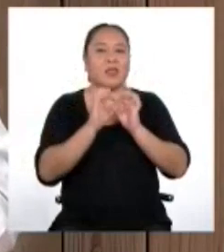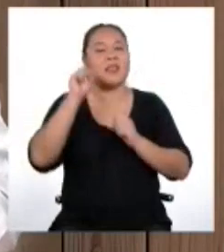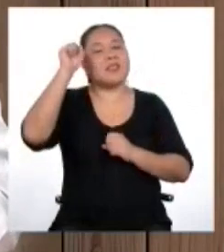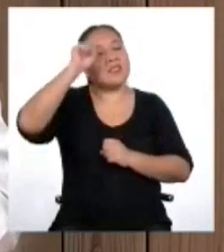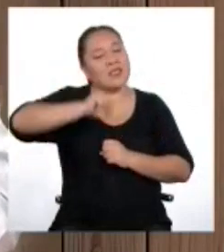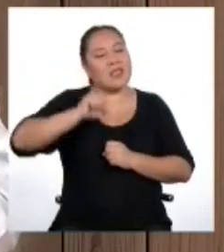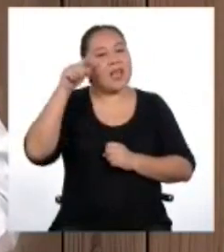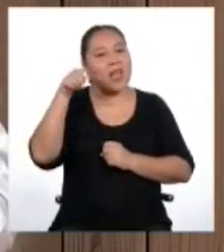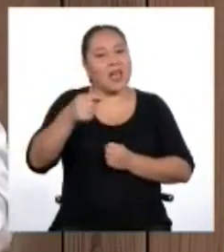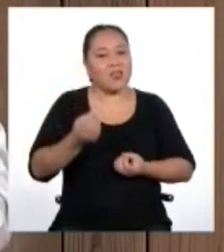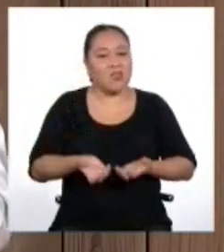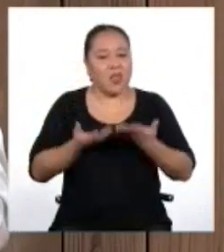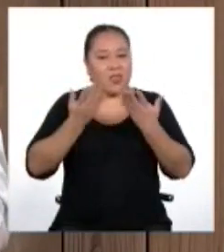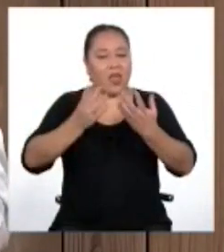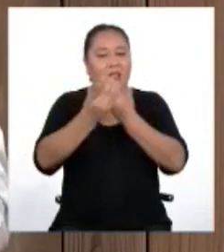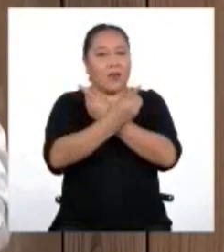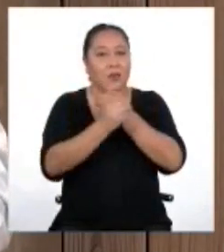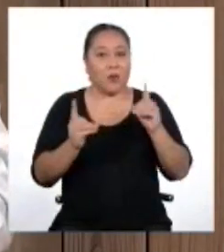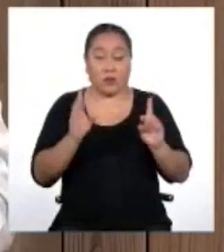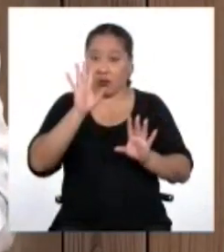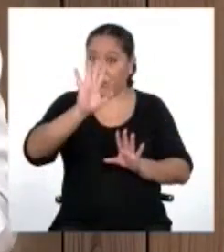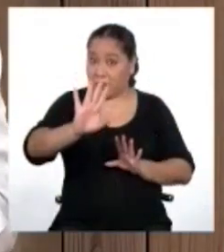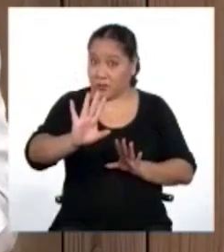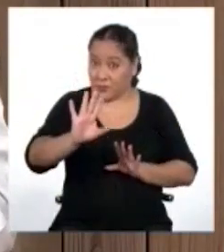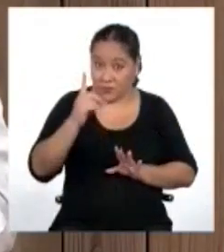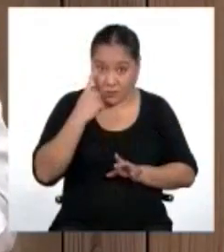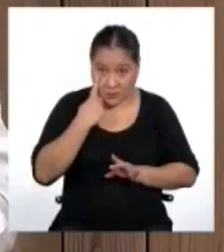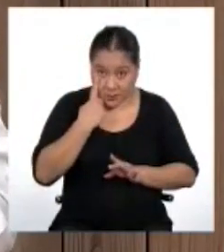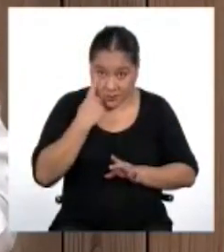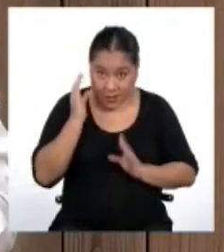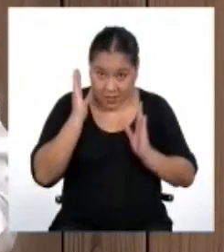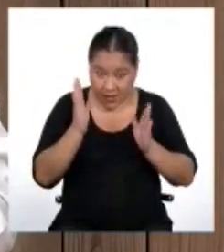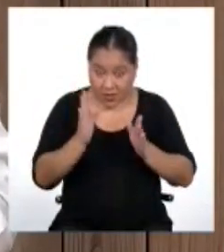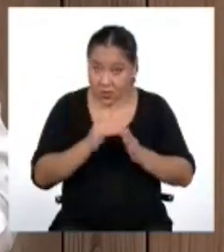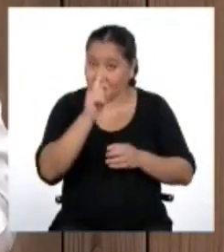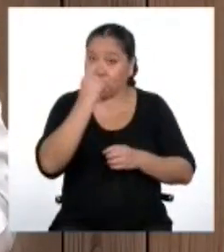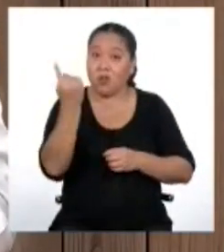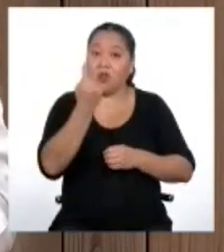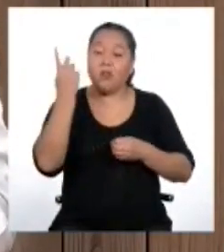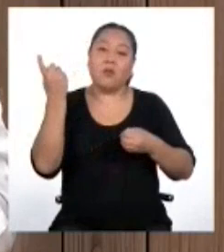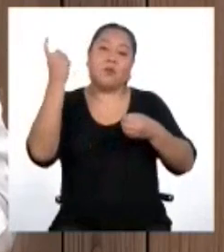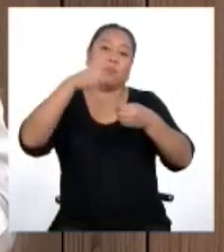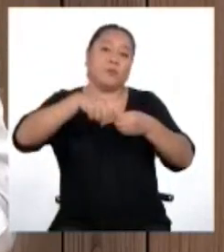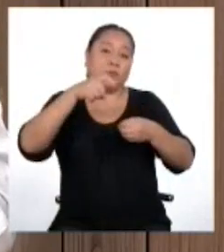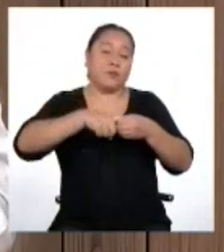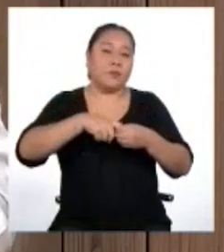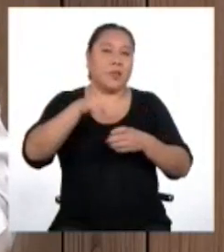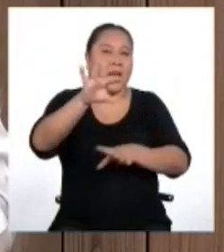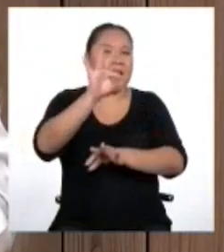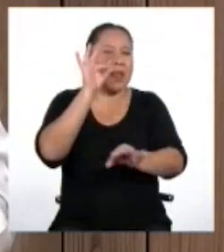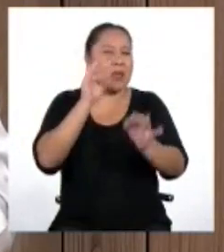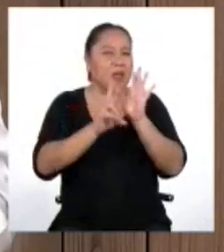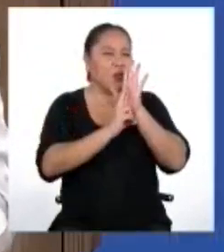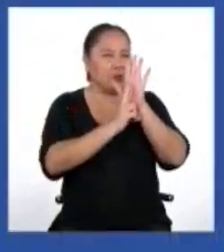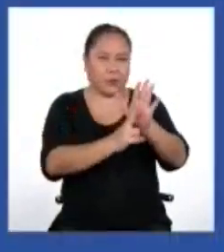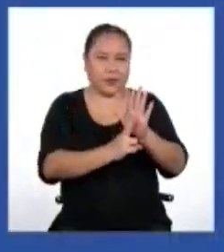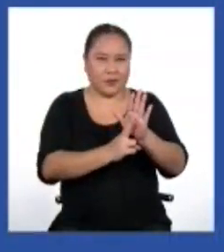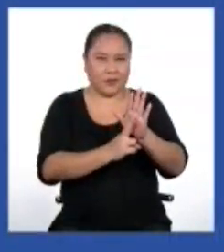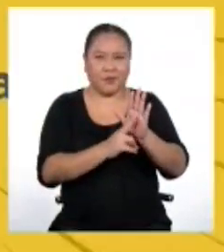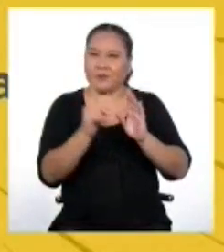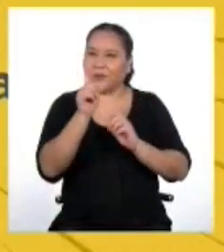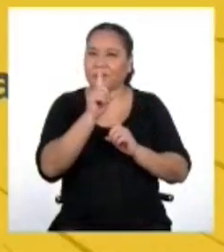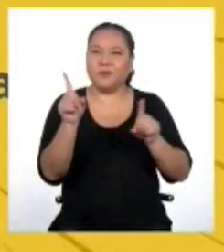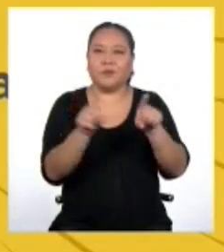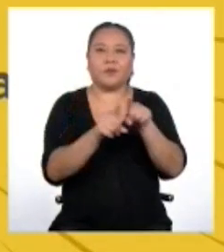da sentido a la democracia. Ojo, pero no solamente podemos participar eligiendo a nuestros representantes.